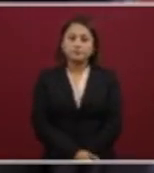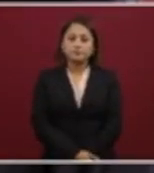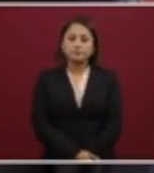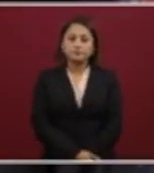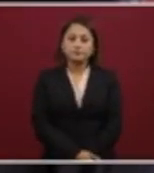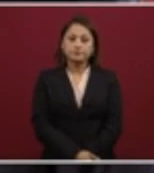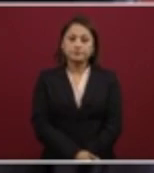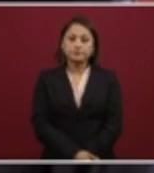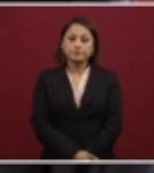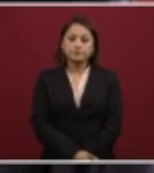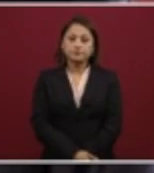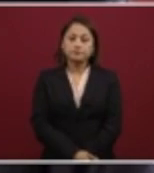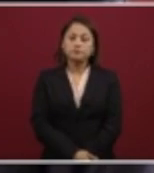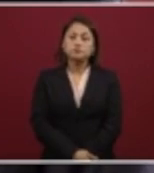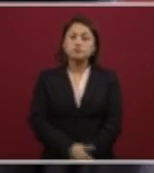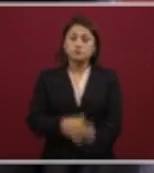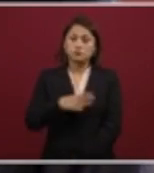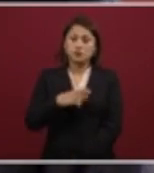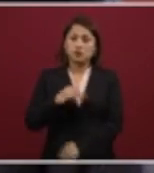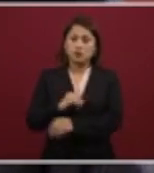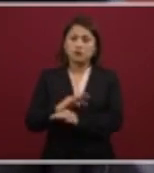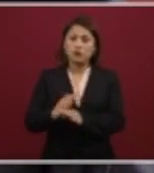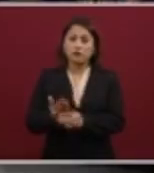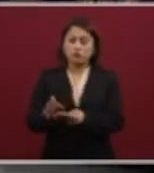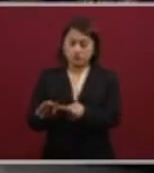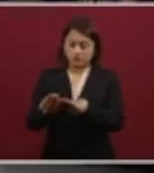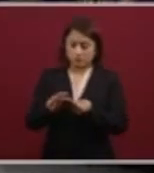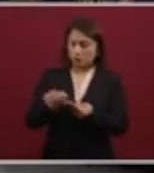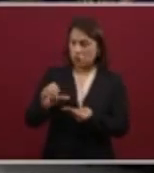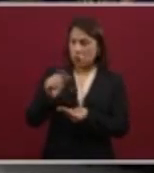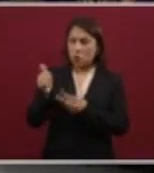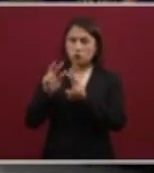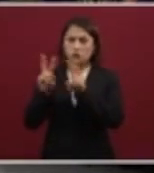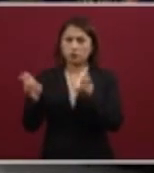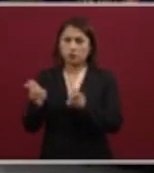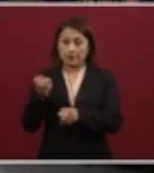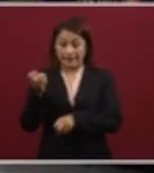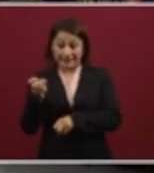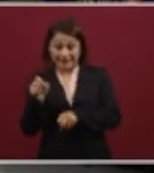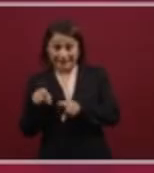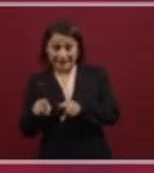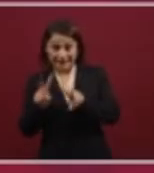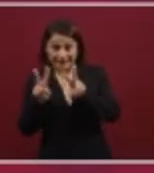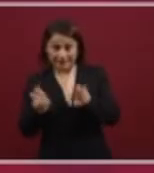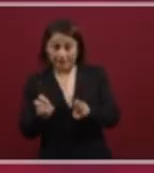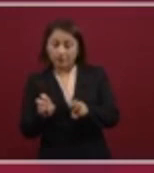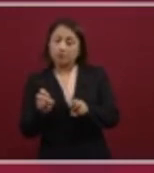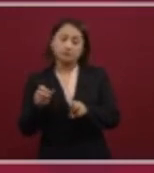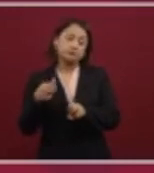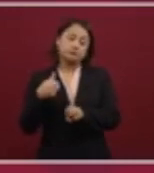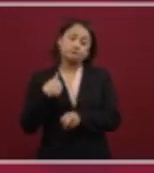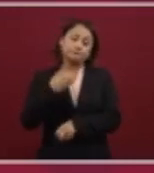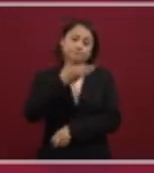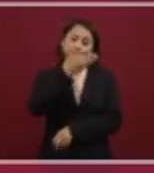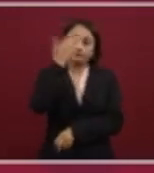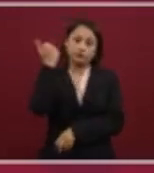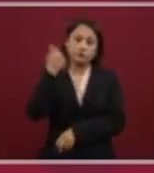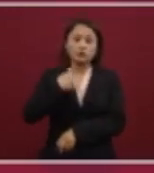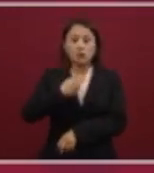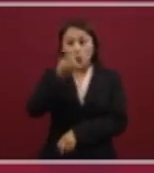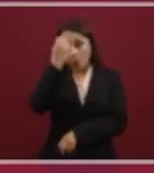Tengo información sobre otras cosas, pero sobre eso no. No sé. Por eso no puedo